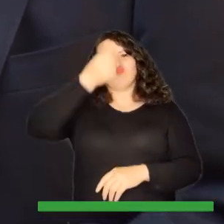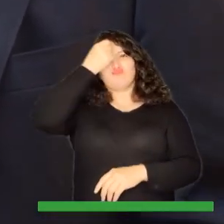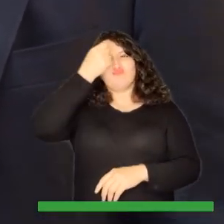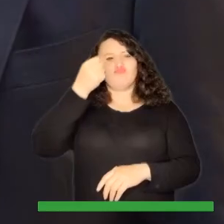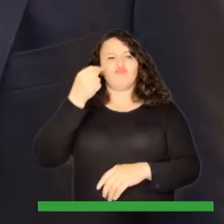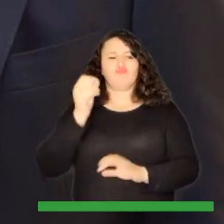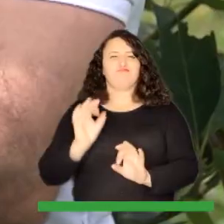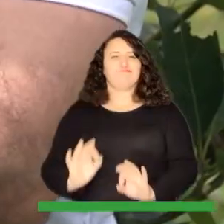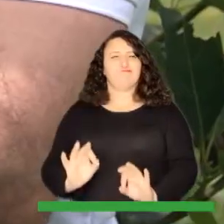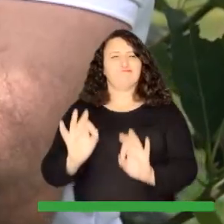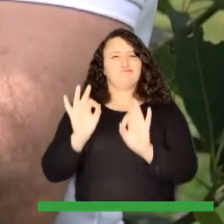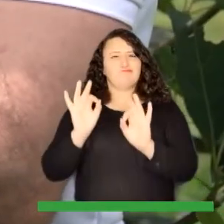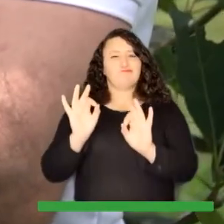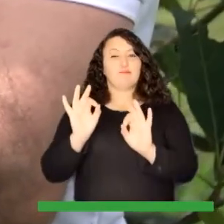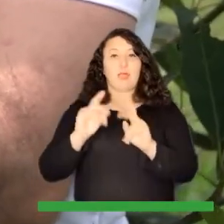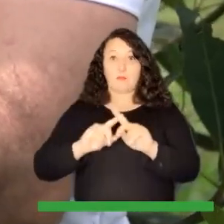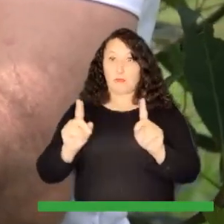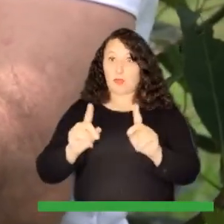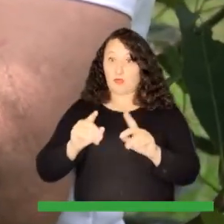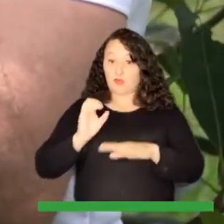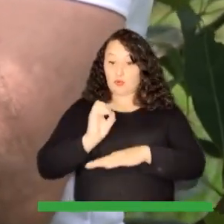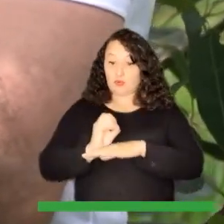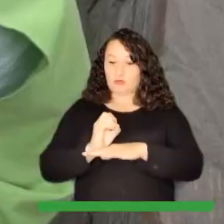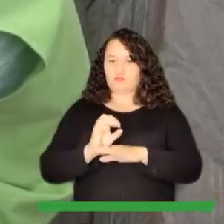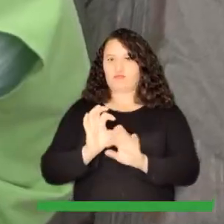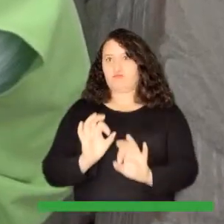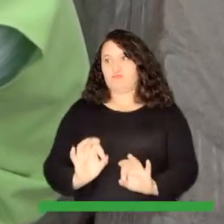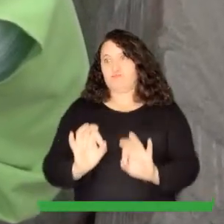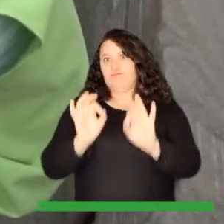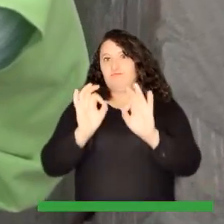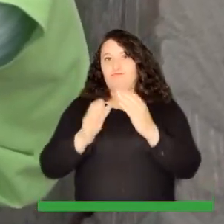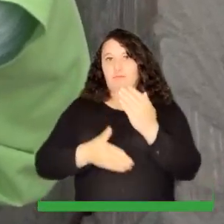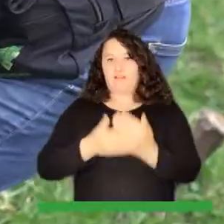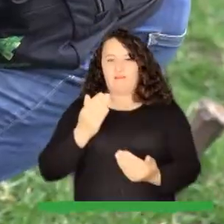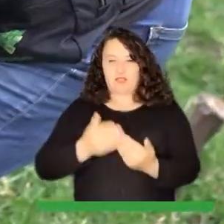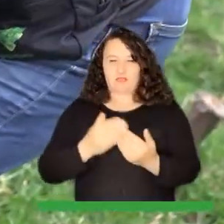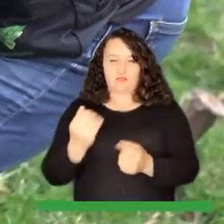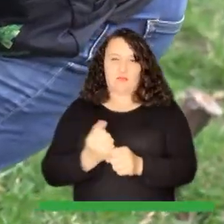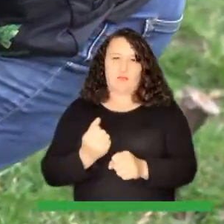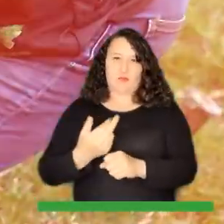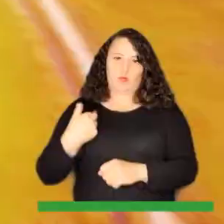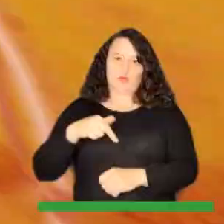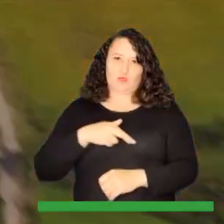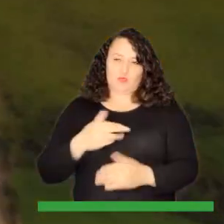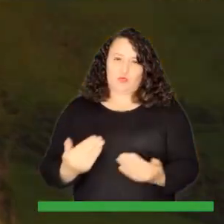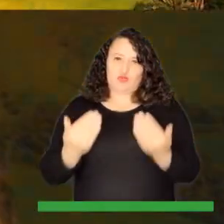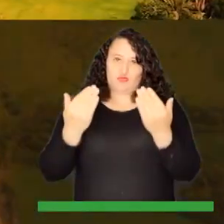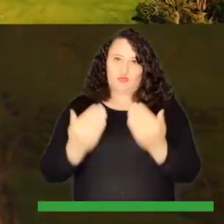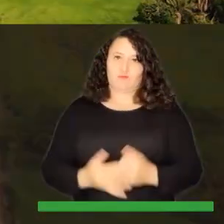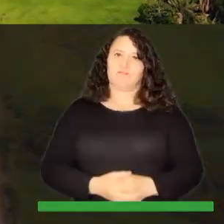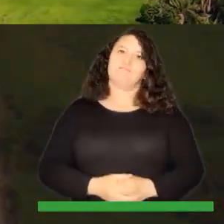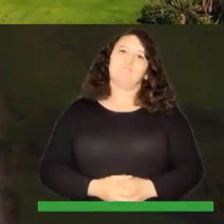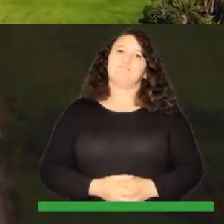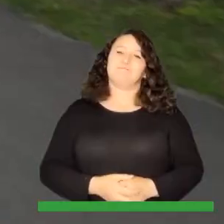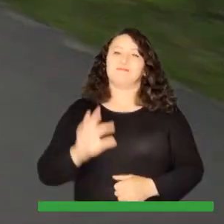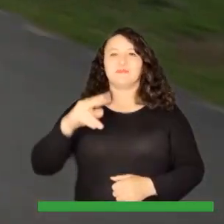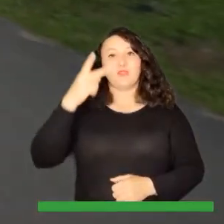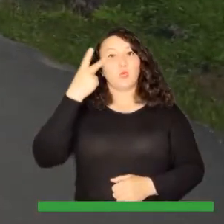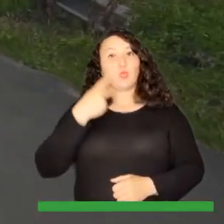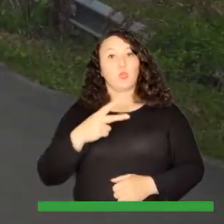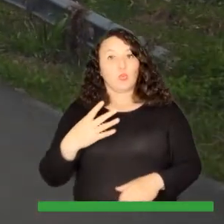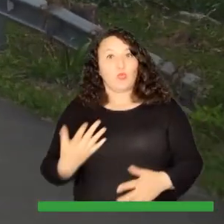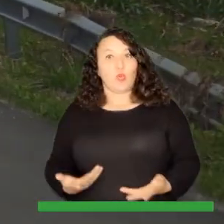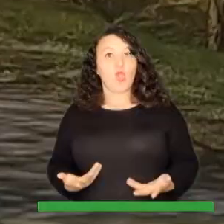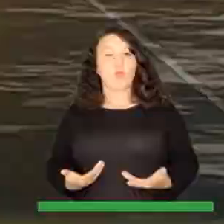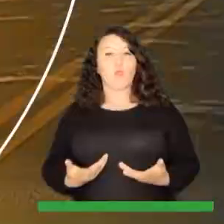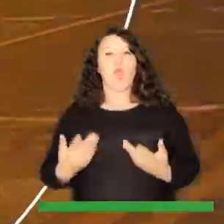llevamos excelentes, pero encontramos que es una organización fabulosa que facilita nuestro trabajo. En el segundo día de